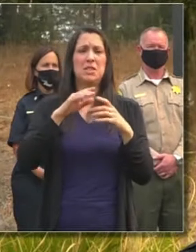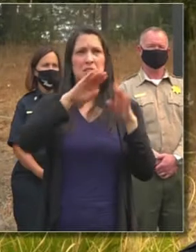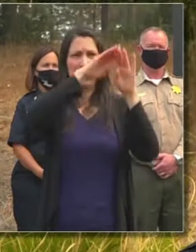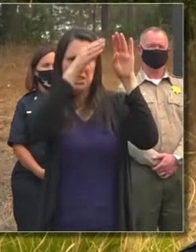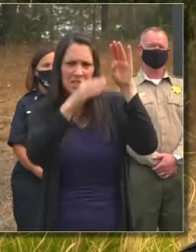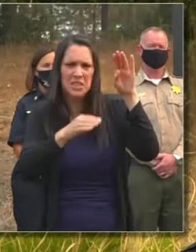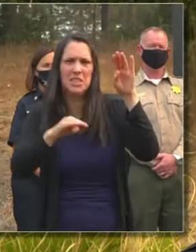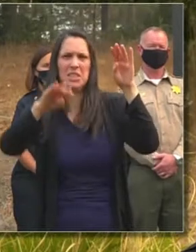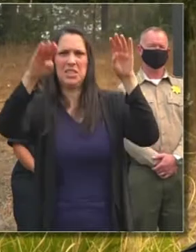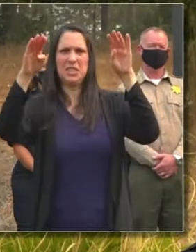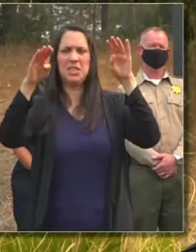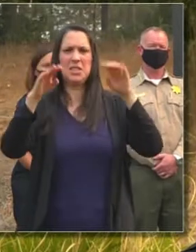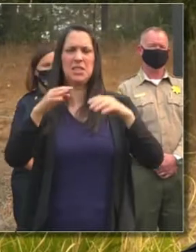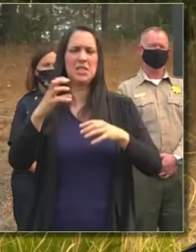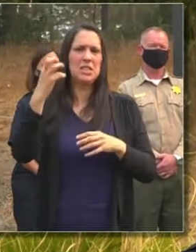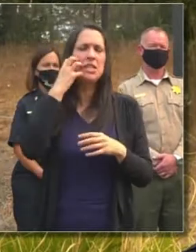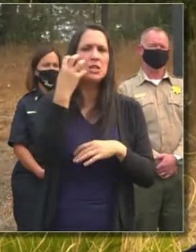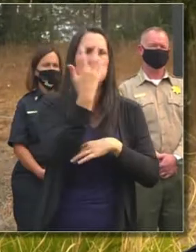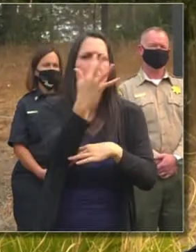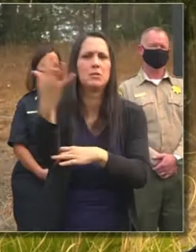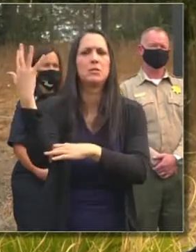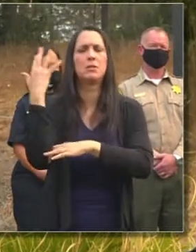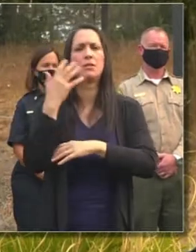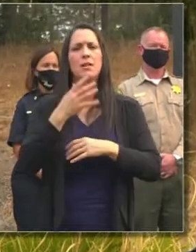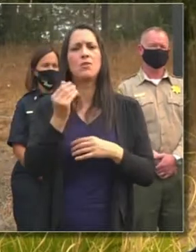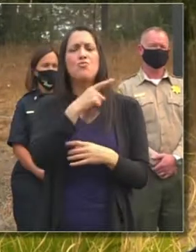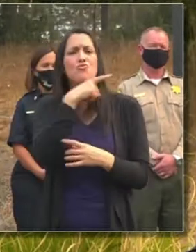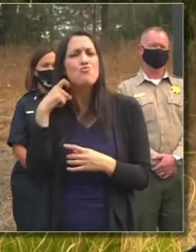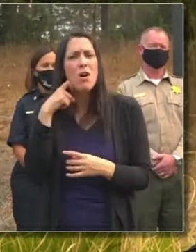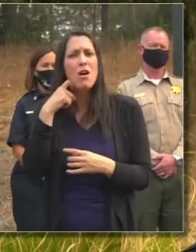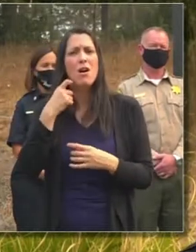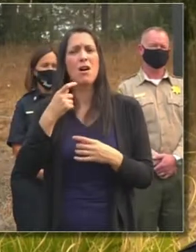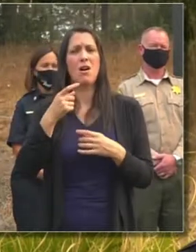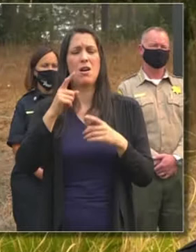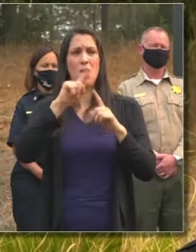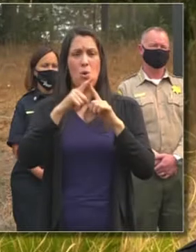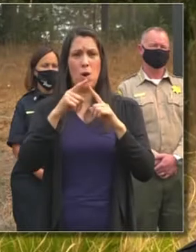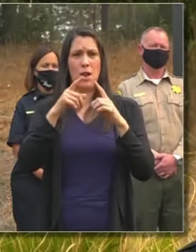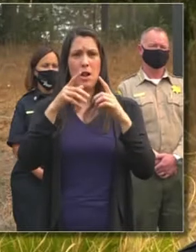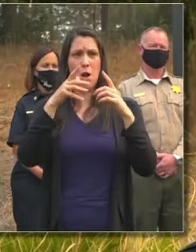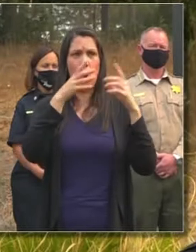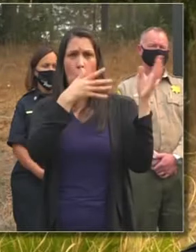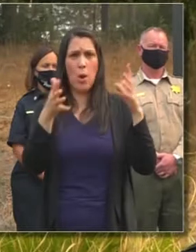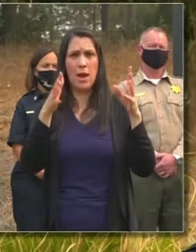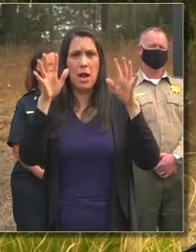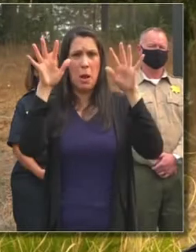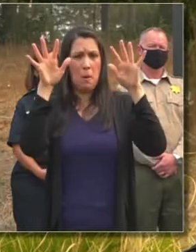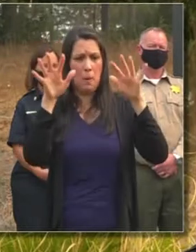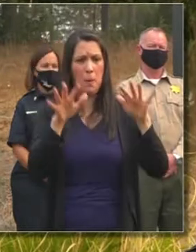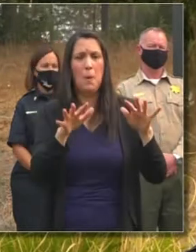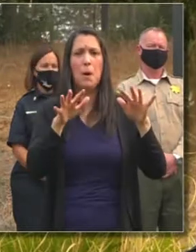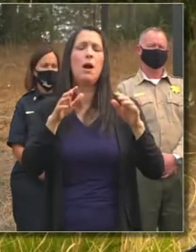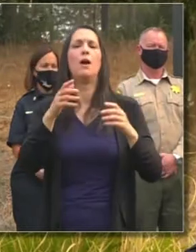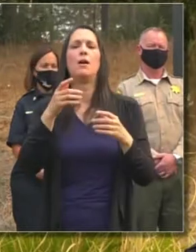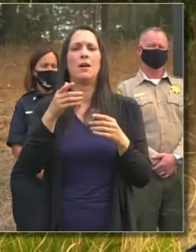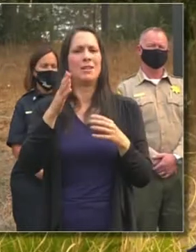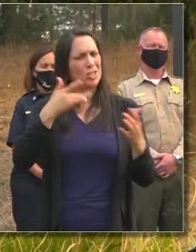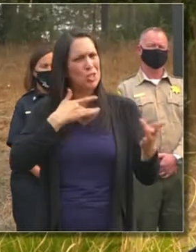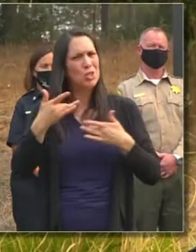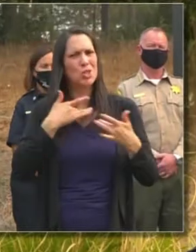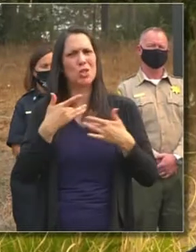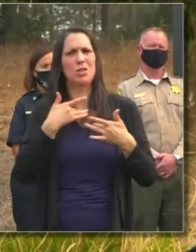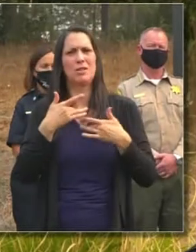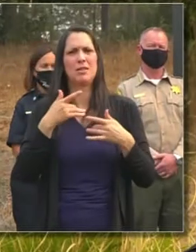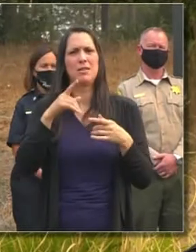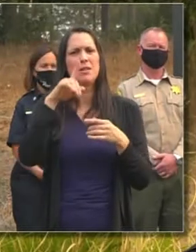hay mucha sequía por todas partes y otros factores indican que todavía tendremos grandes preocupaciones